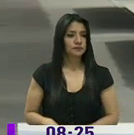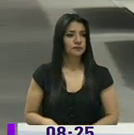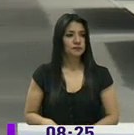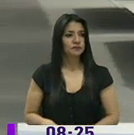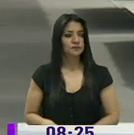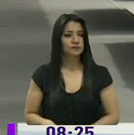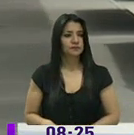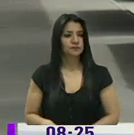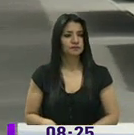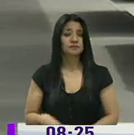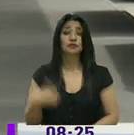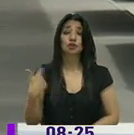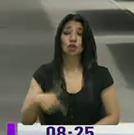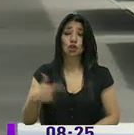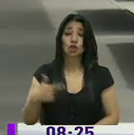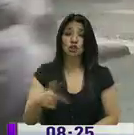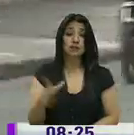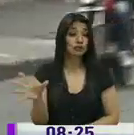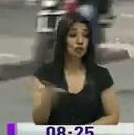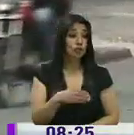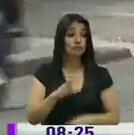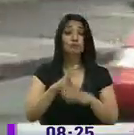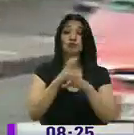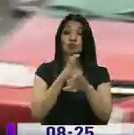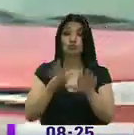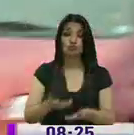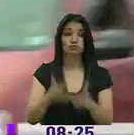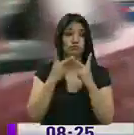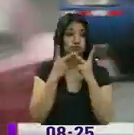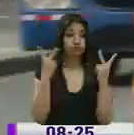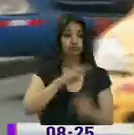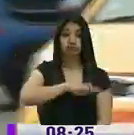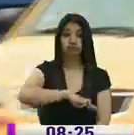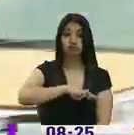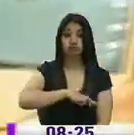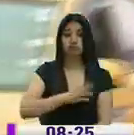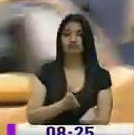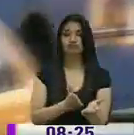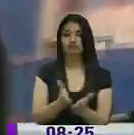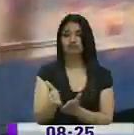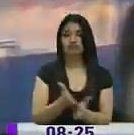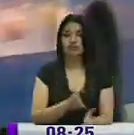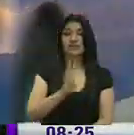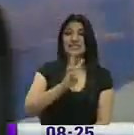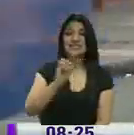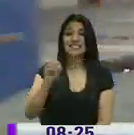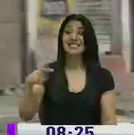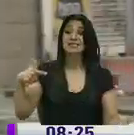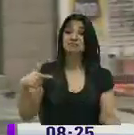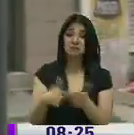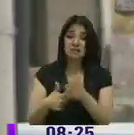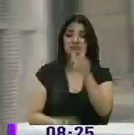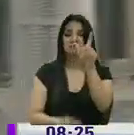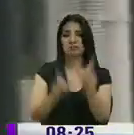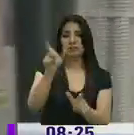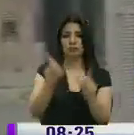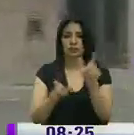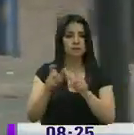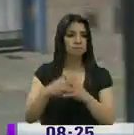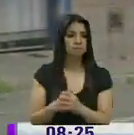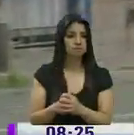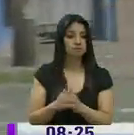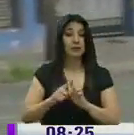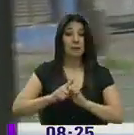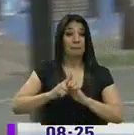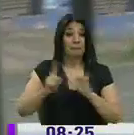diariamente el sistema de transporte público municipal brinda el servicio a 600 mil personas un número que aumentó